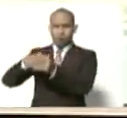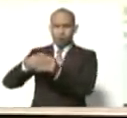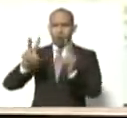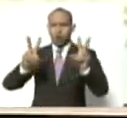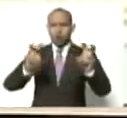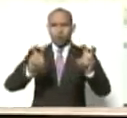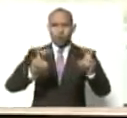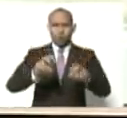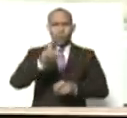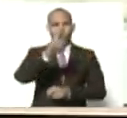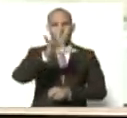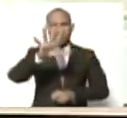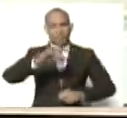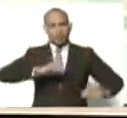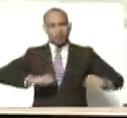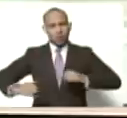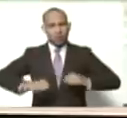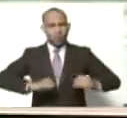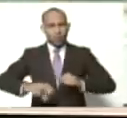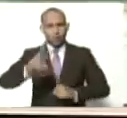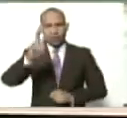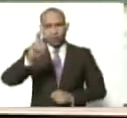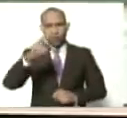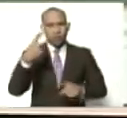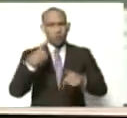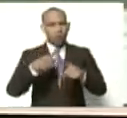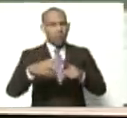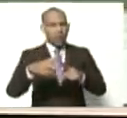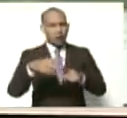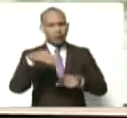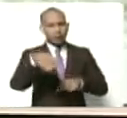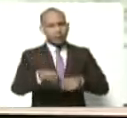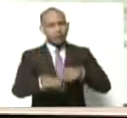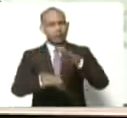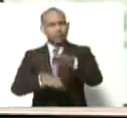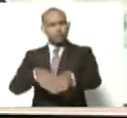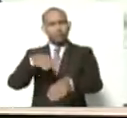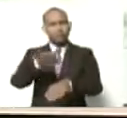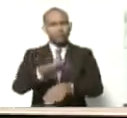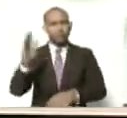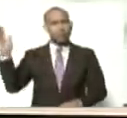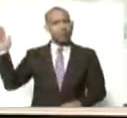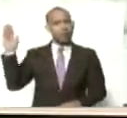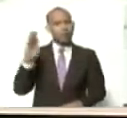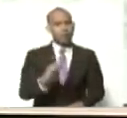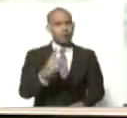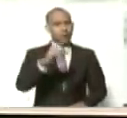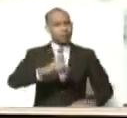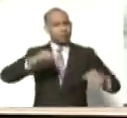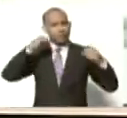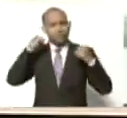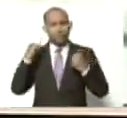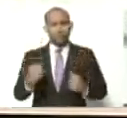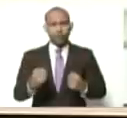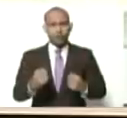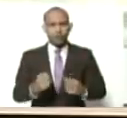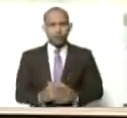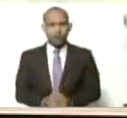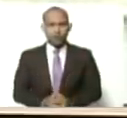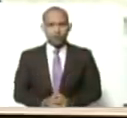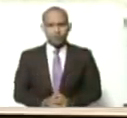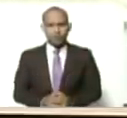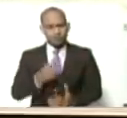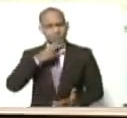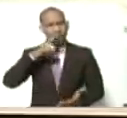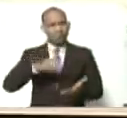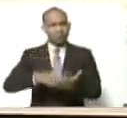Lanzamos 25 movimientos, pero en el camino vienen una fuerza, y de verdad creo que es